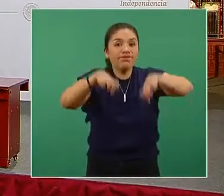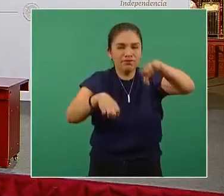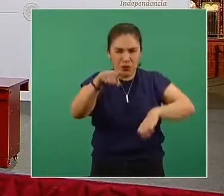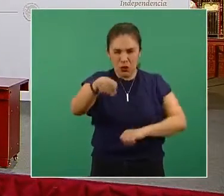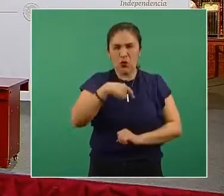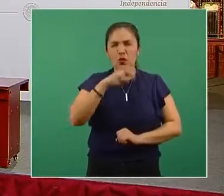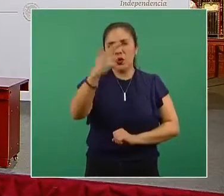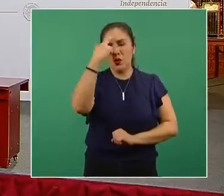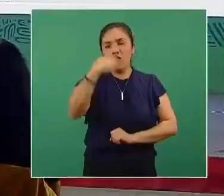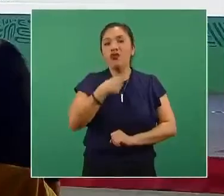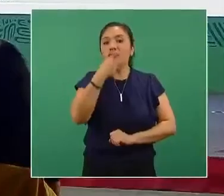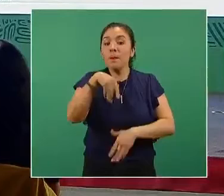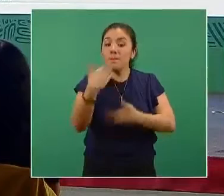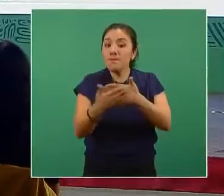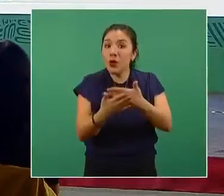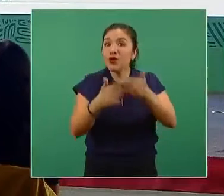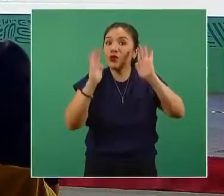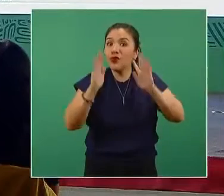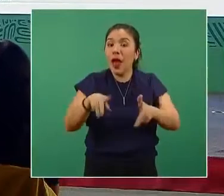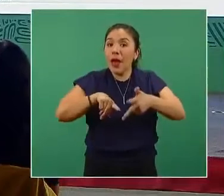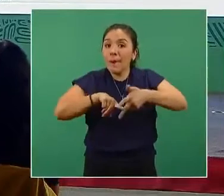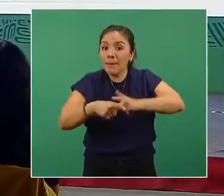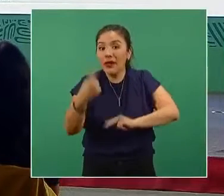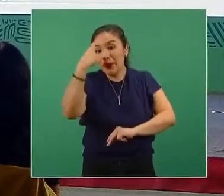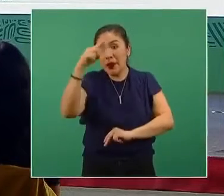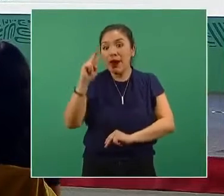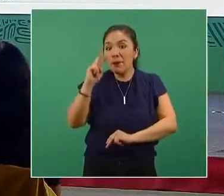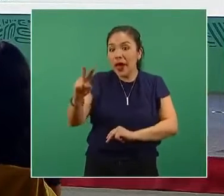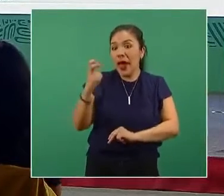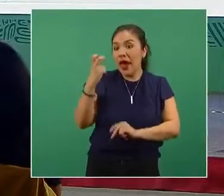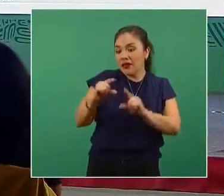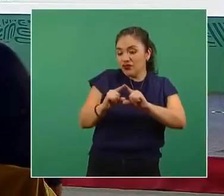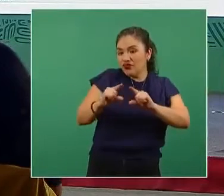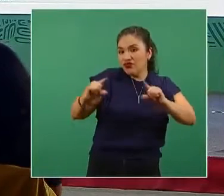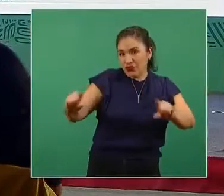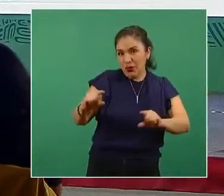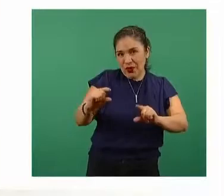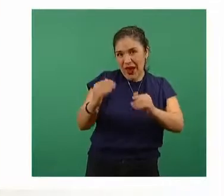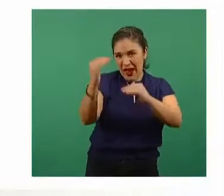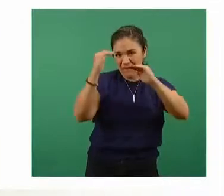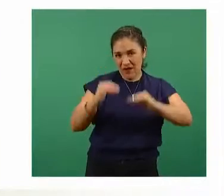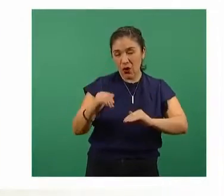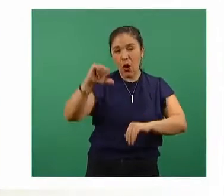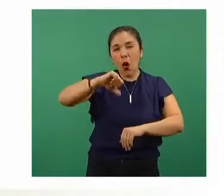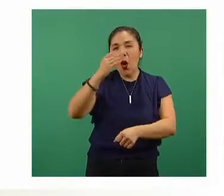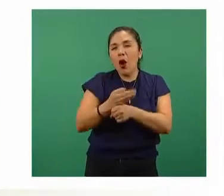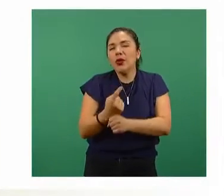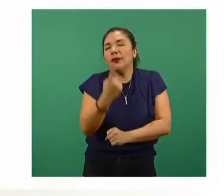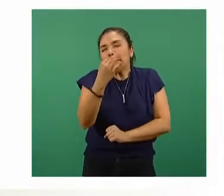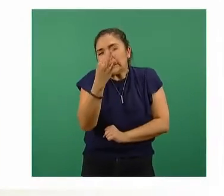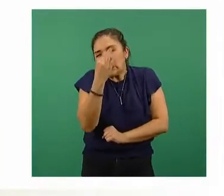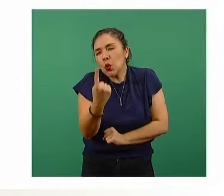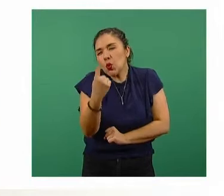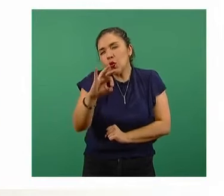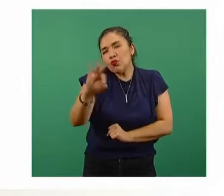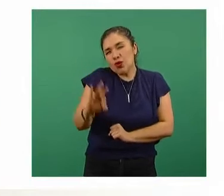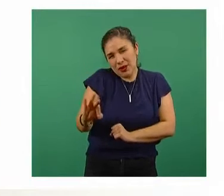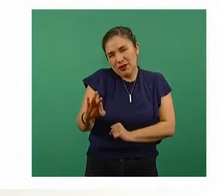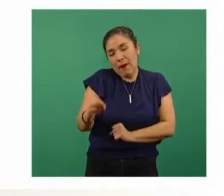dijimos, ya pronto van a empezar a pintarse esta barra, por hoy es 1% de